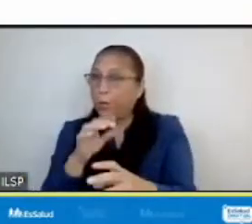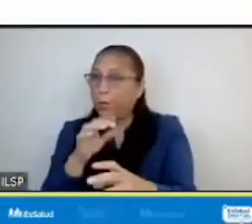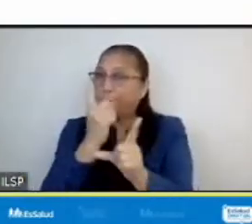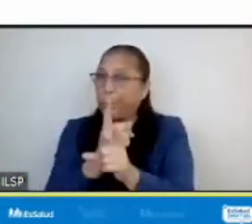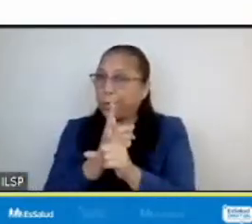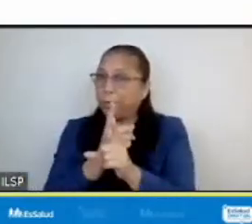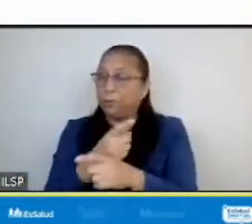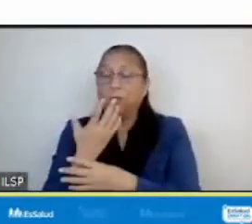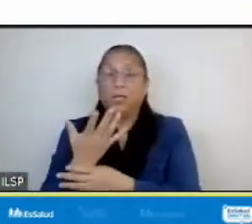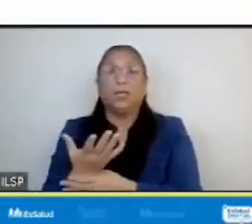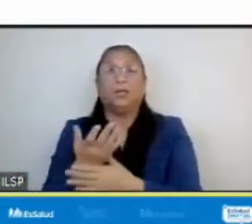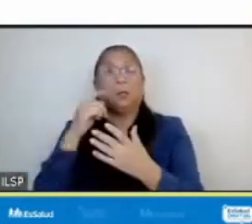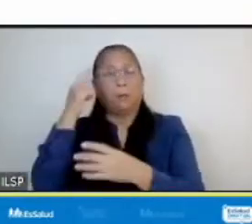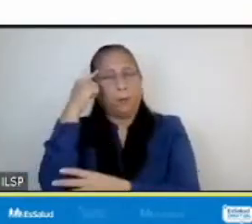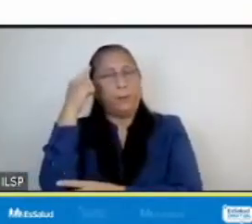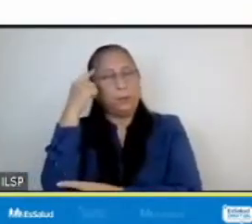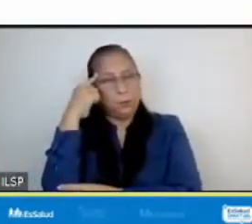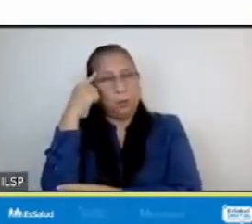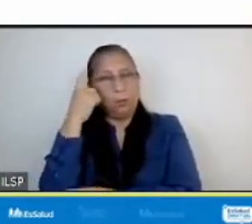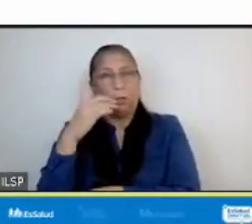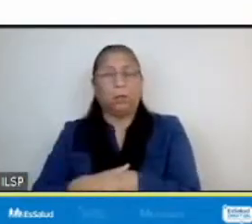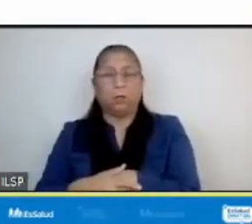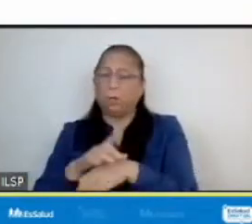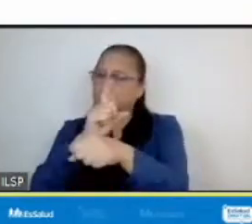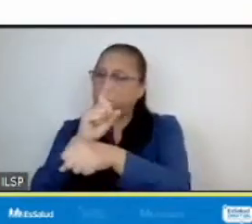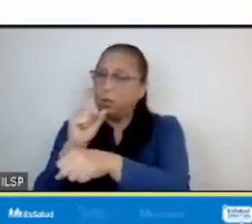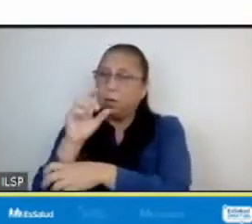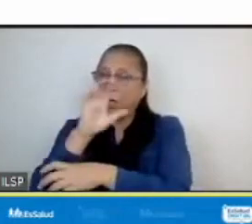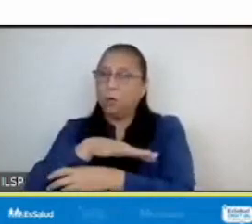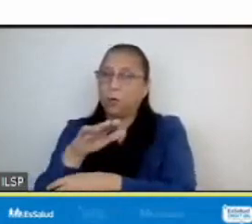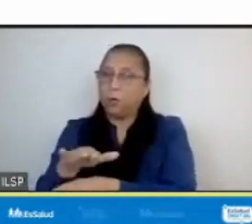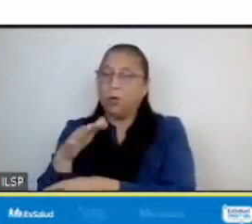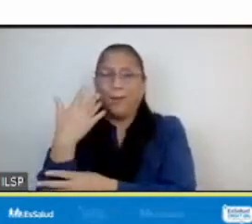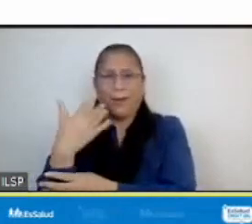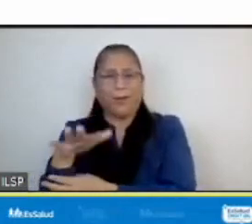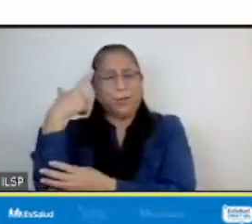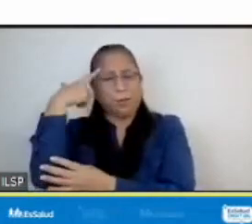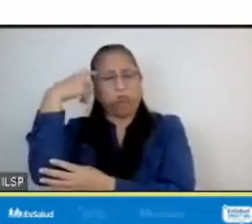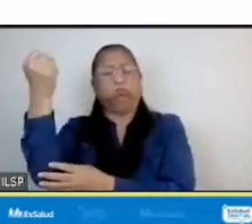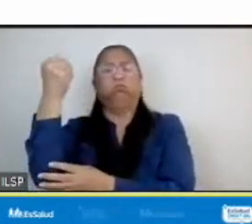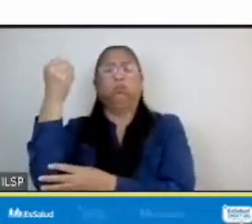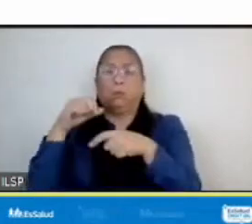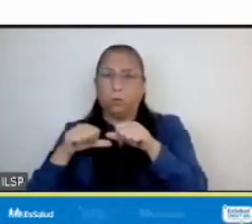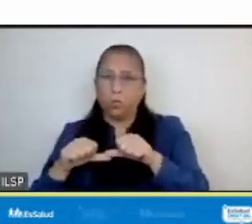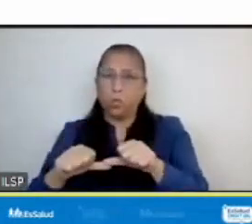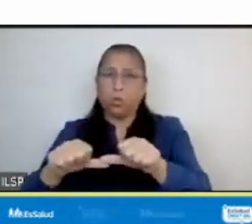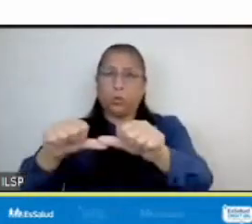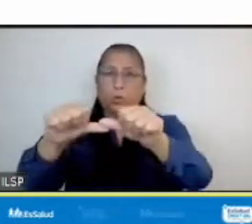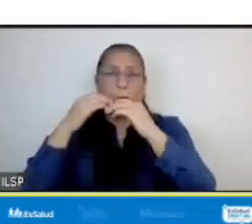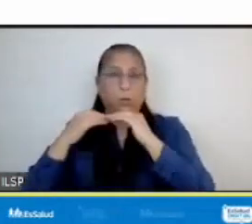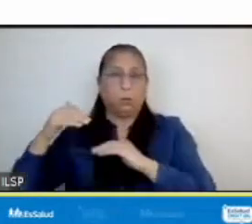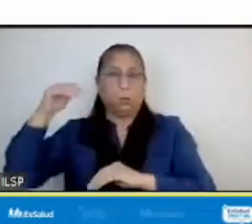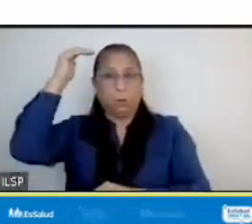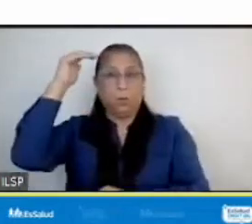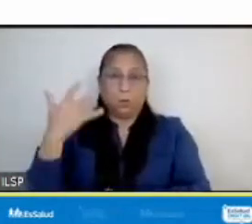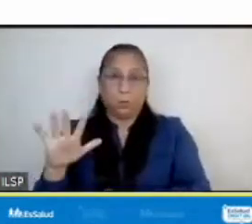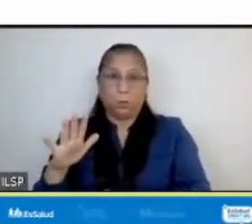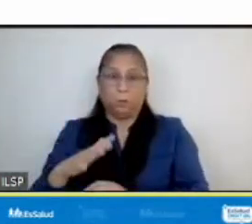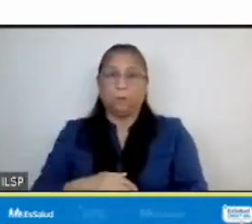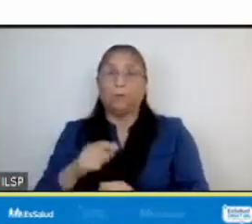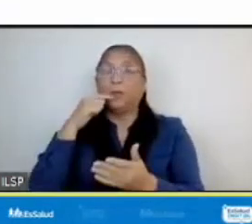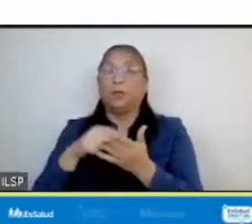siempre entrar en la cabeza, y hay que inculcarle siempre a los niños para que lo tengan ya para siempre cuando sean mayores, es que luego